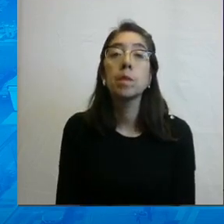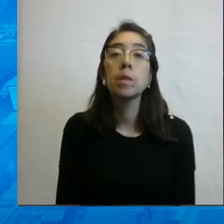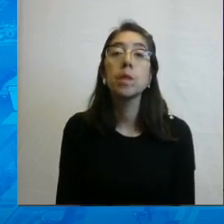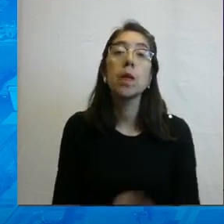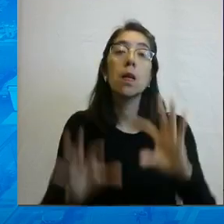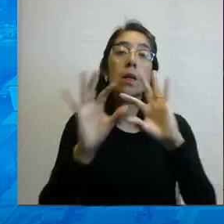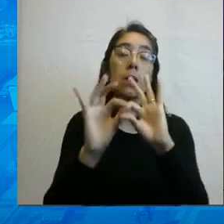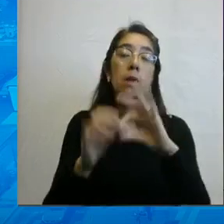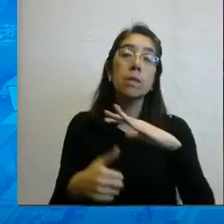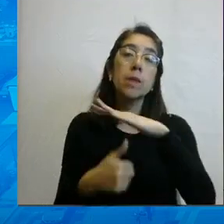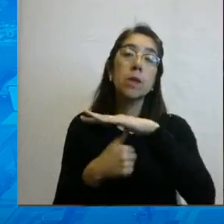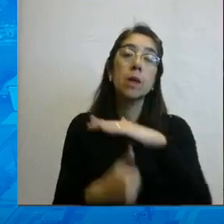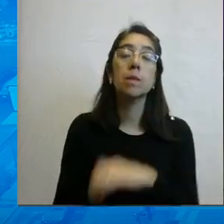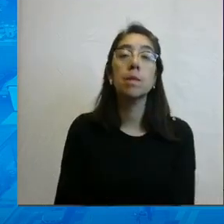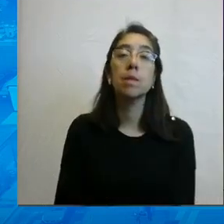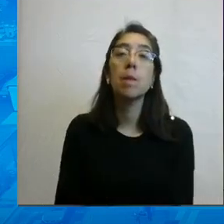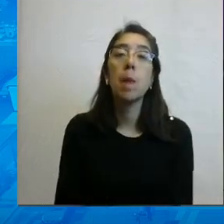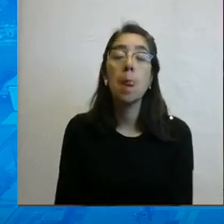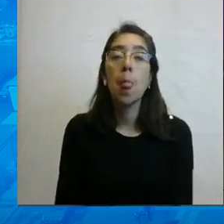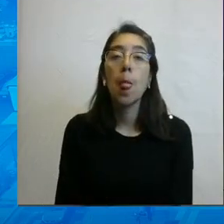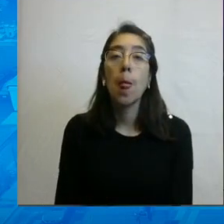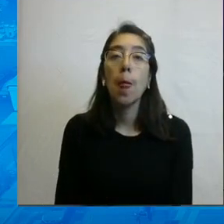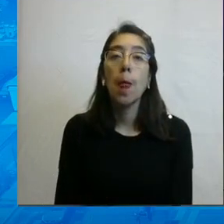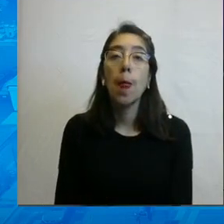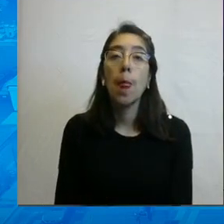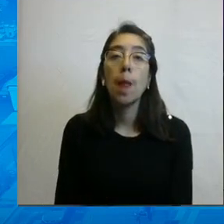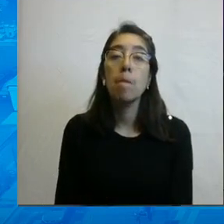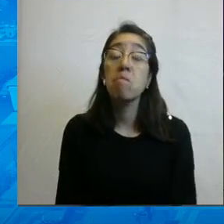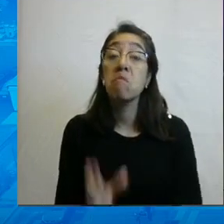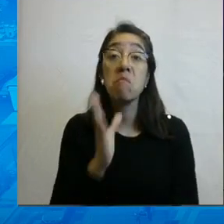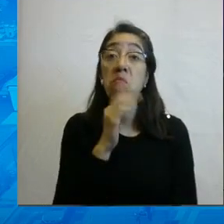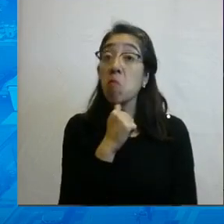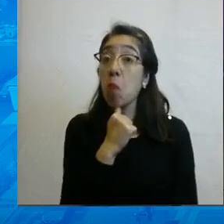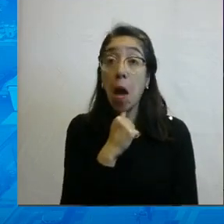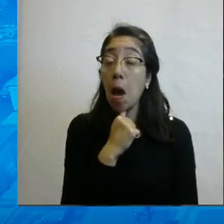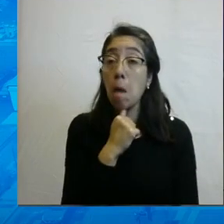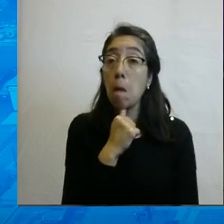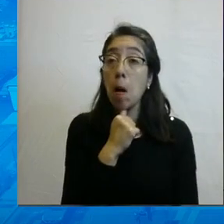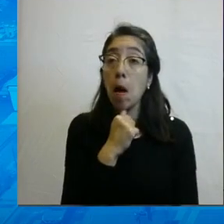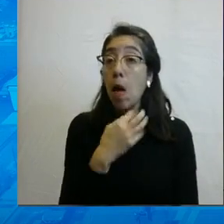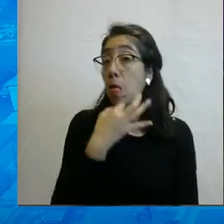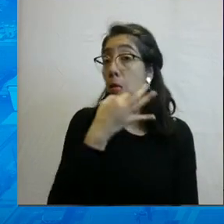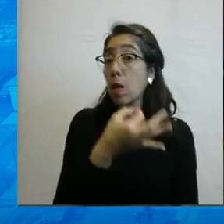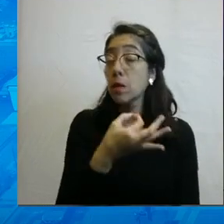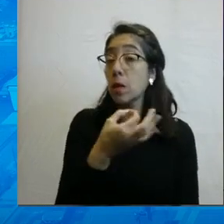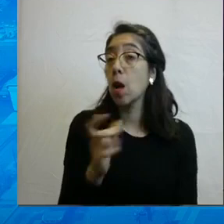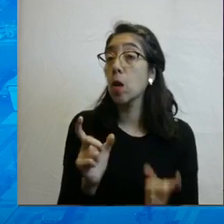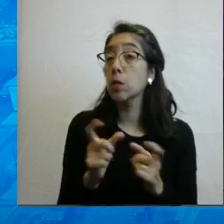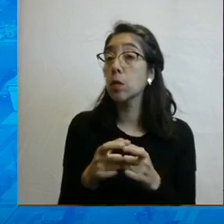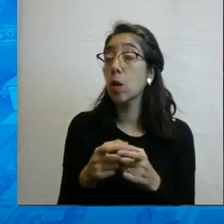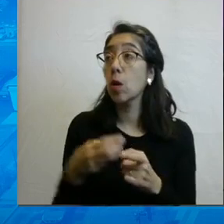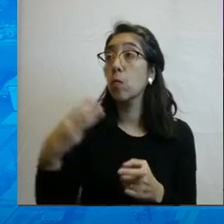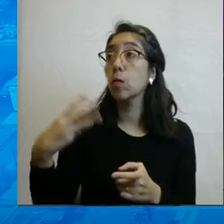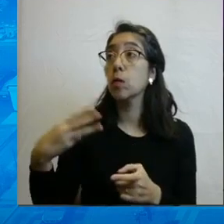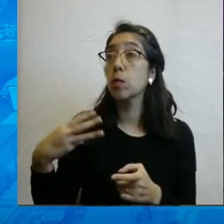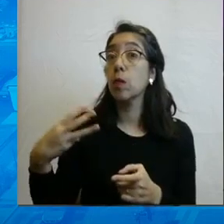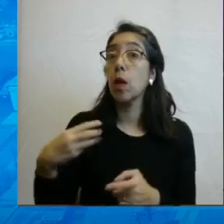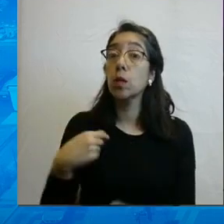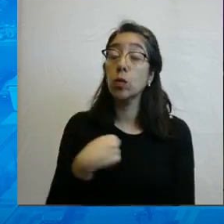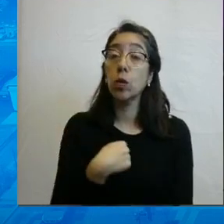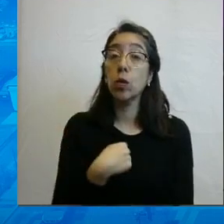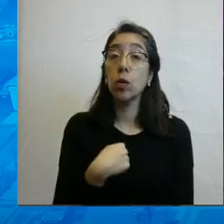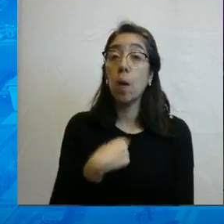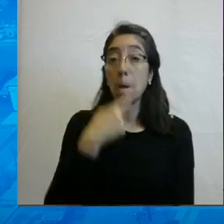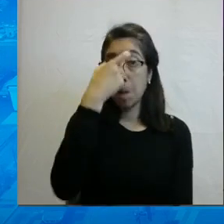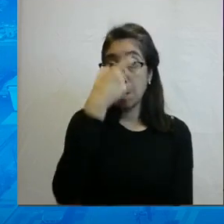Gracias, concejal Rojas. No hay más palabras del Consejo Municipal. En lo personal, como